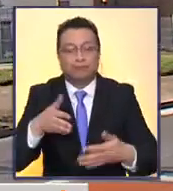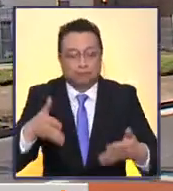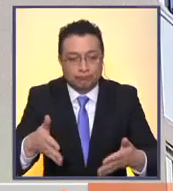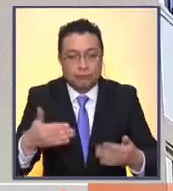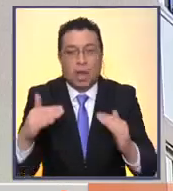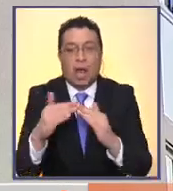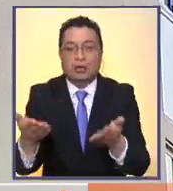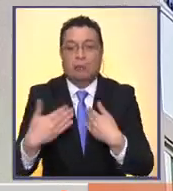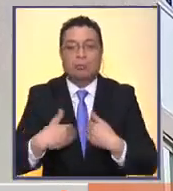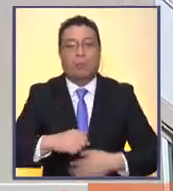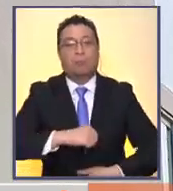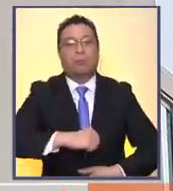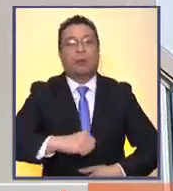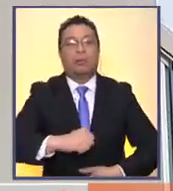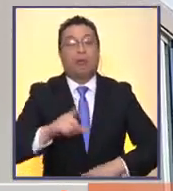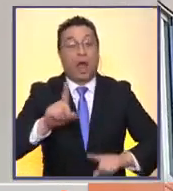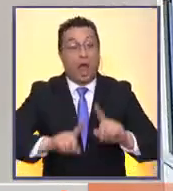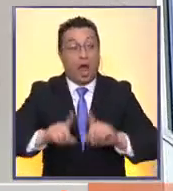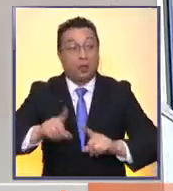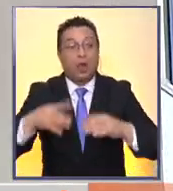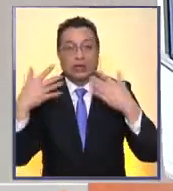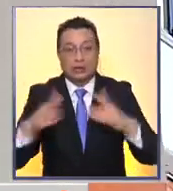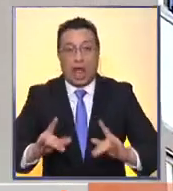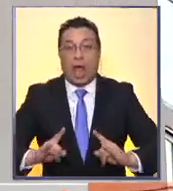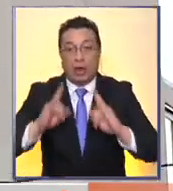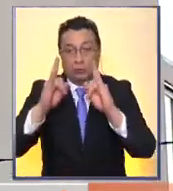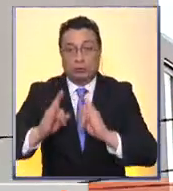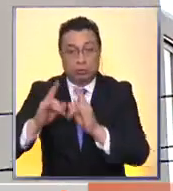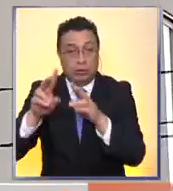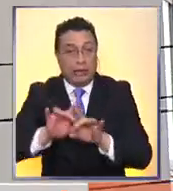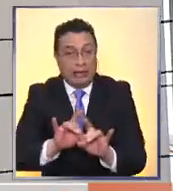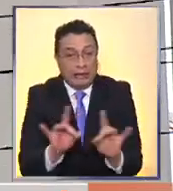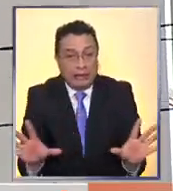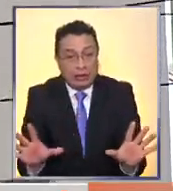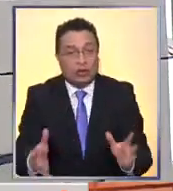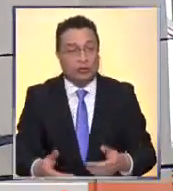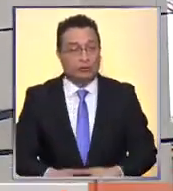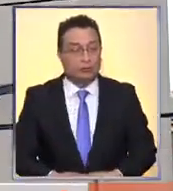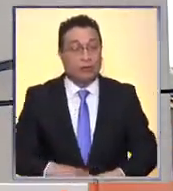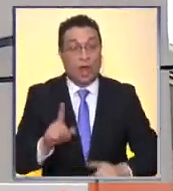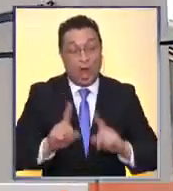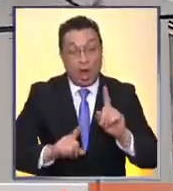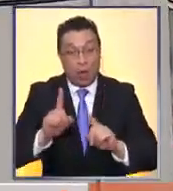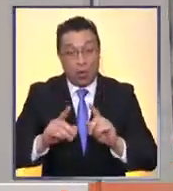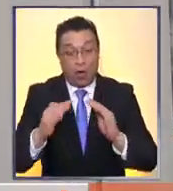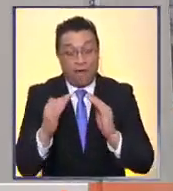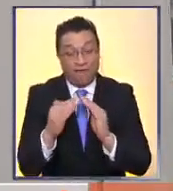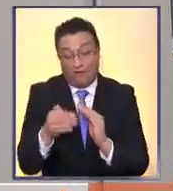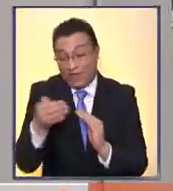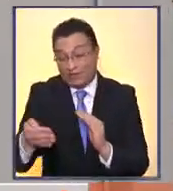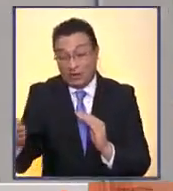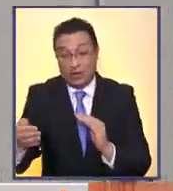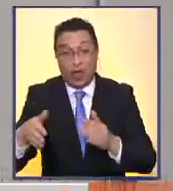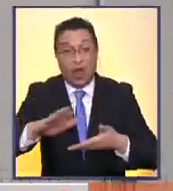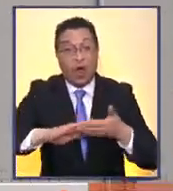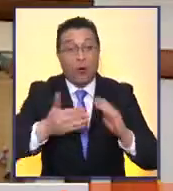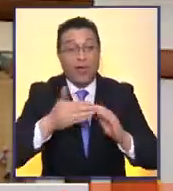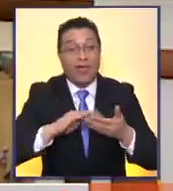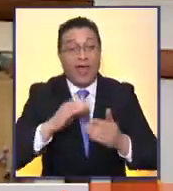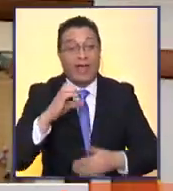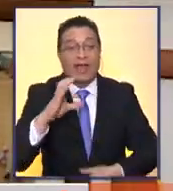sus casas, algunas incluso ya construidas. Yo creo que algunos vecinos de la comunidad ecológica han buscado, con